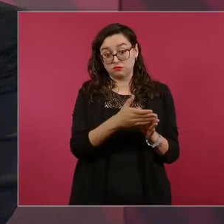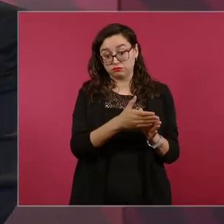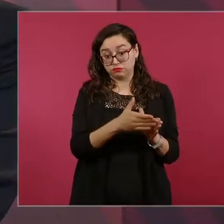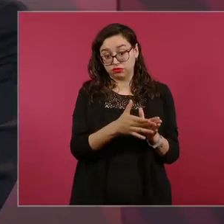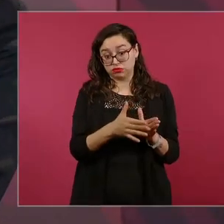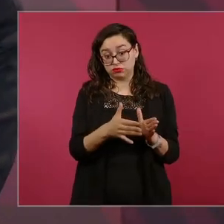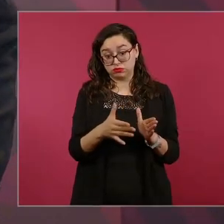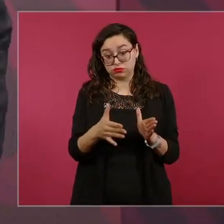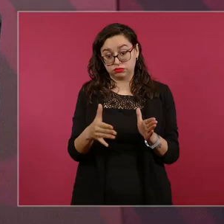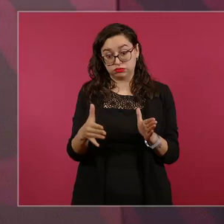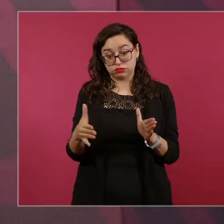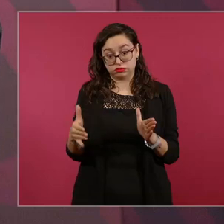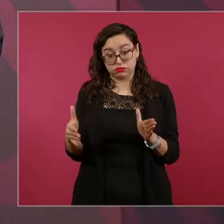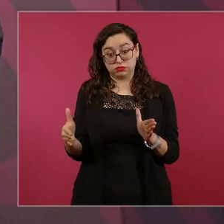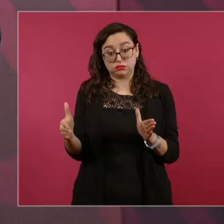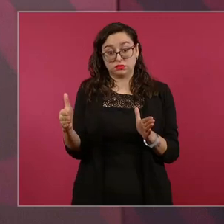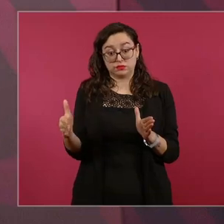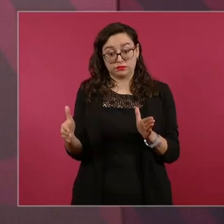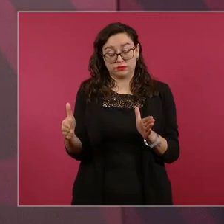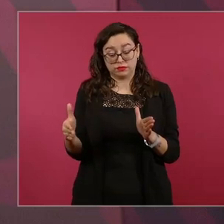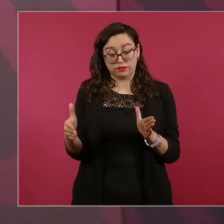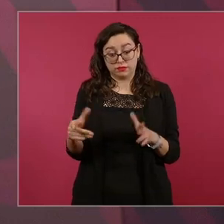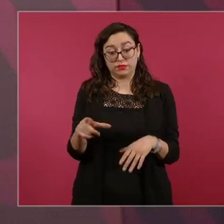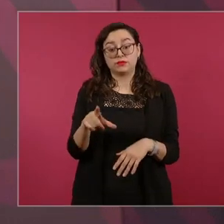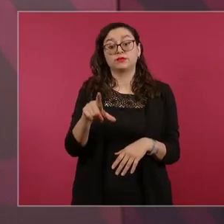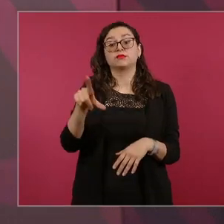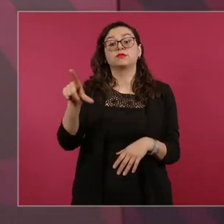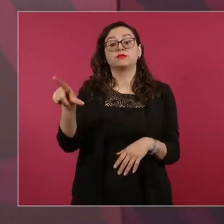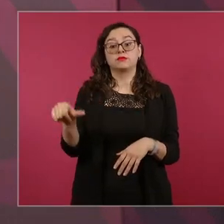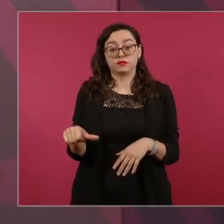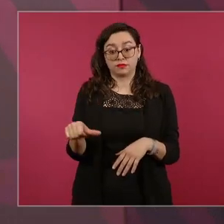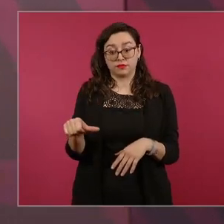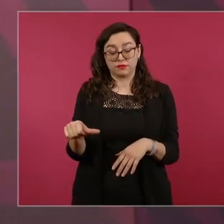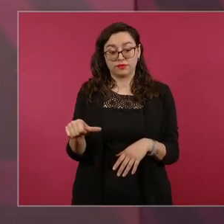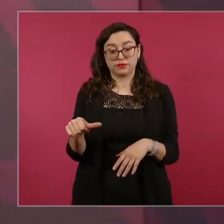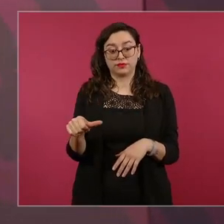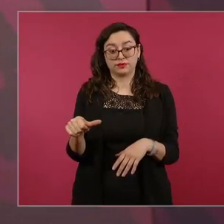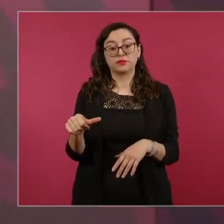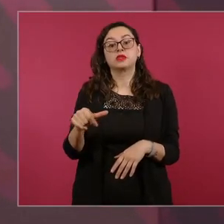hasta que llega el señor Cárdenas.